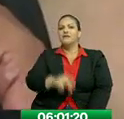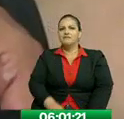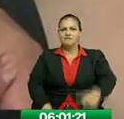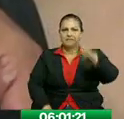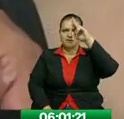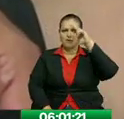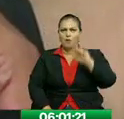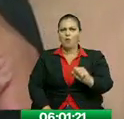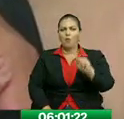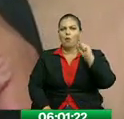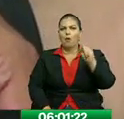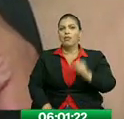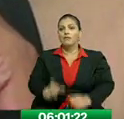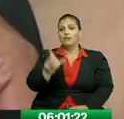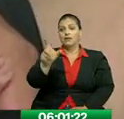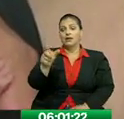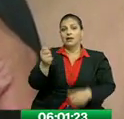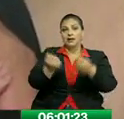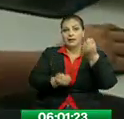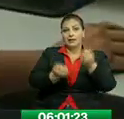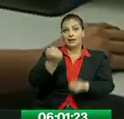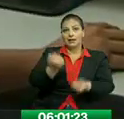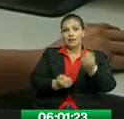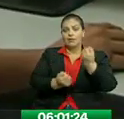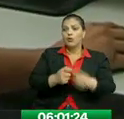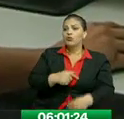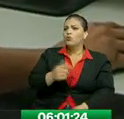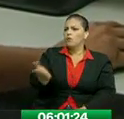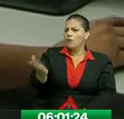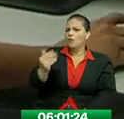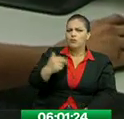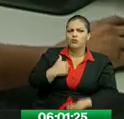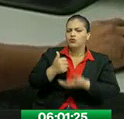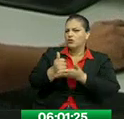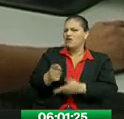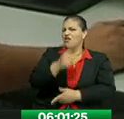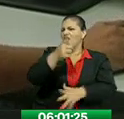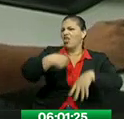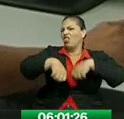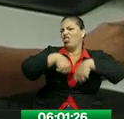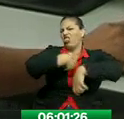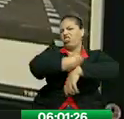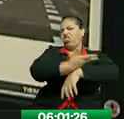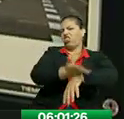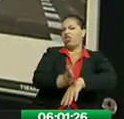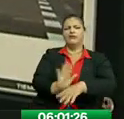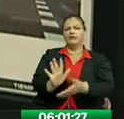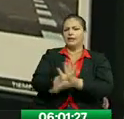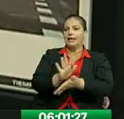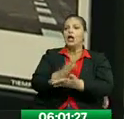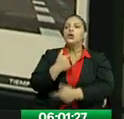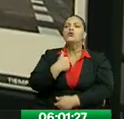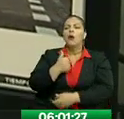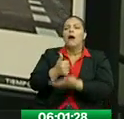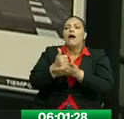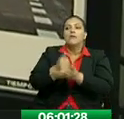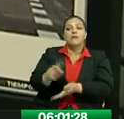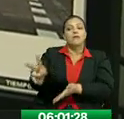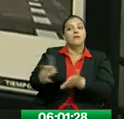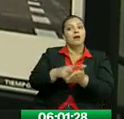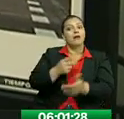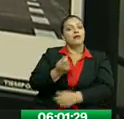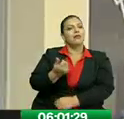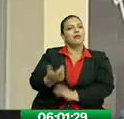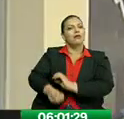los aprehendidos se encuentra un funcionario. Su área específica me parece que era para el área de asesoría jurídica, sin embargo tenía varios años